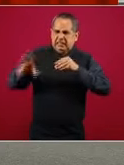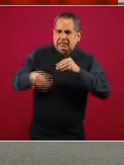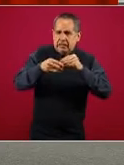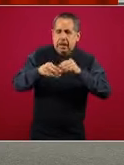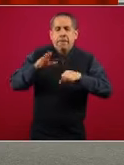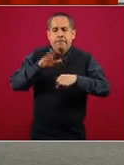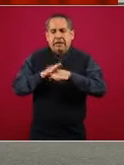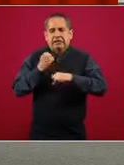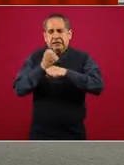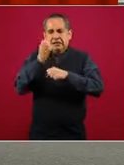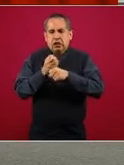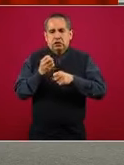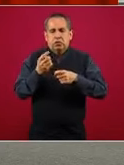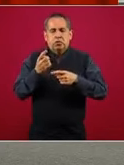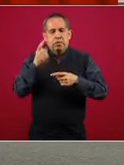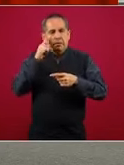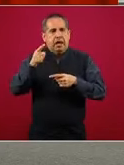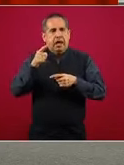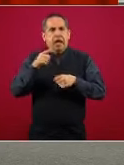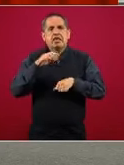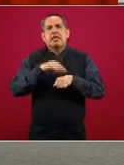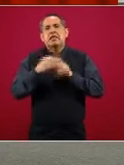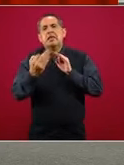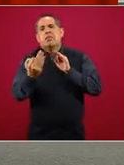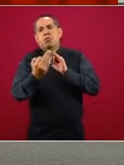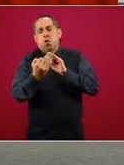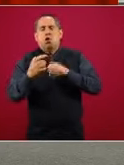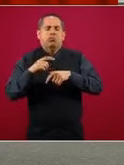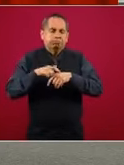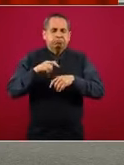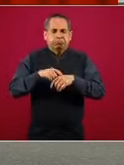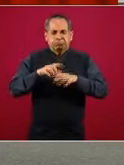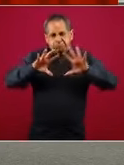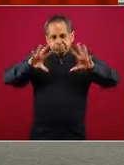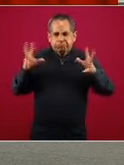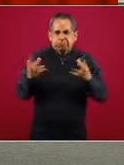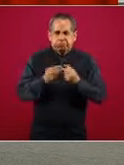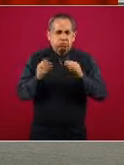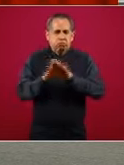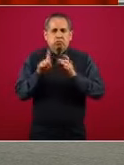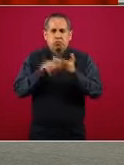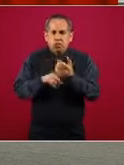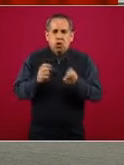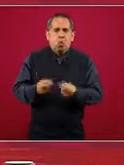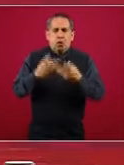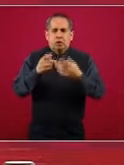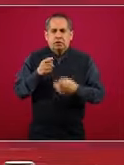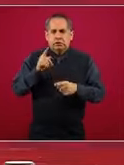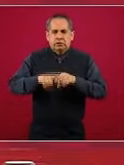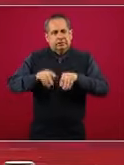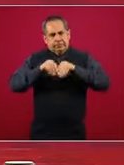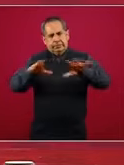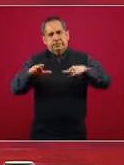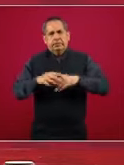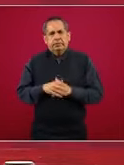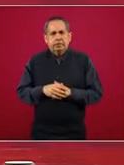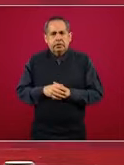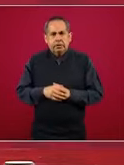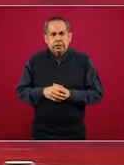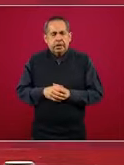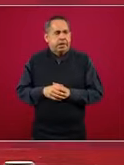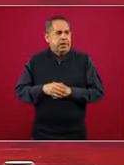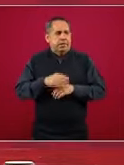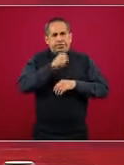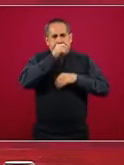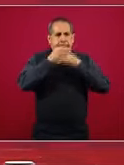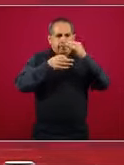más estados por día para que nos dé tiempo de darles una revisada aquí públicamente. Nosotros lo revisamos